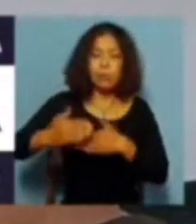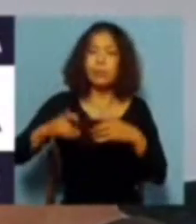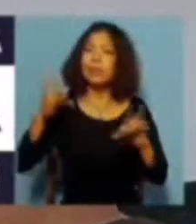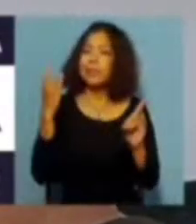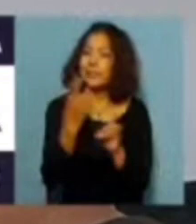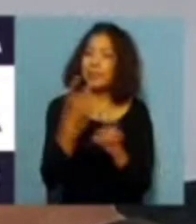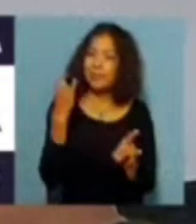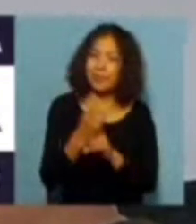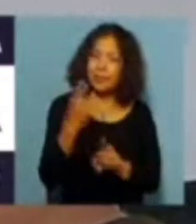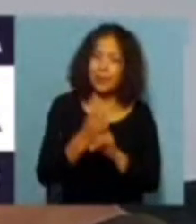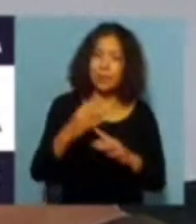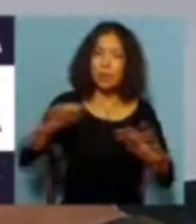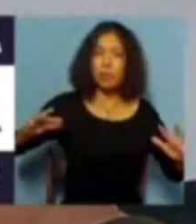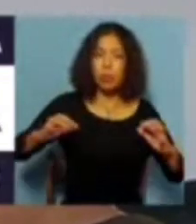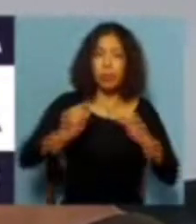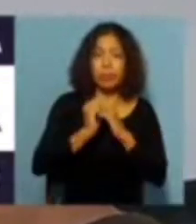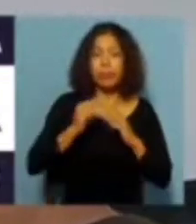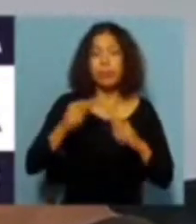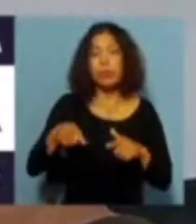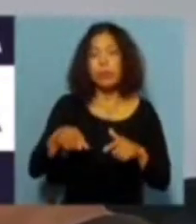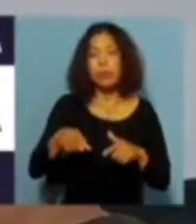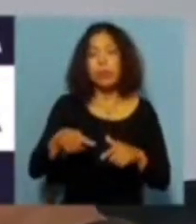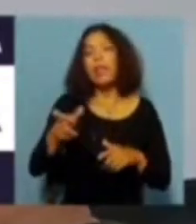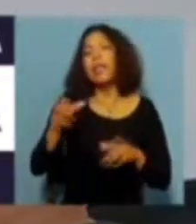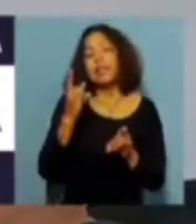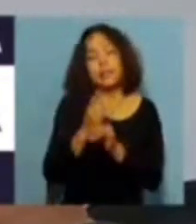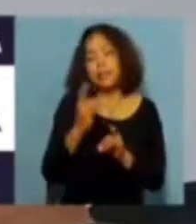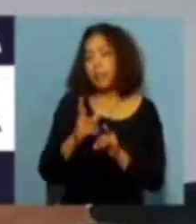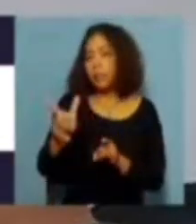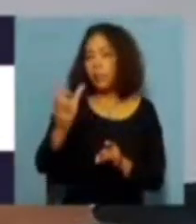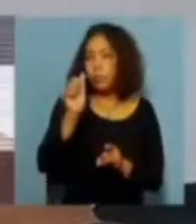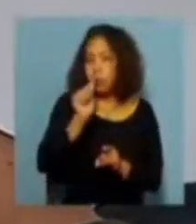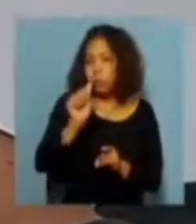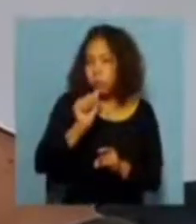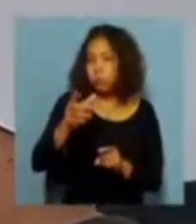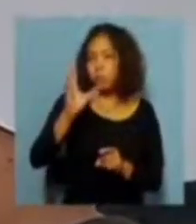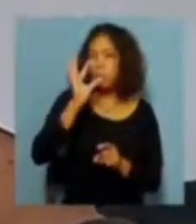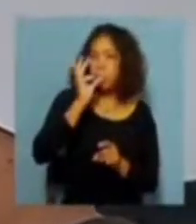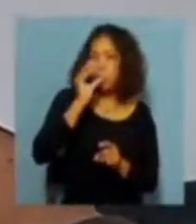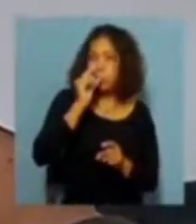accidentes se dan con personas en estado de ebriedad y que se encuentran al volante.